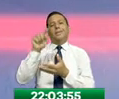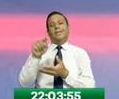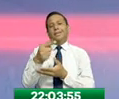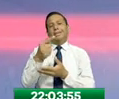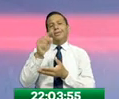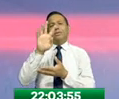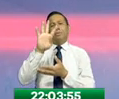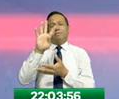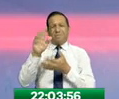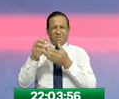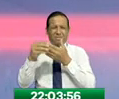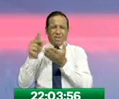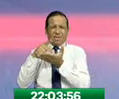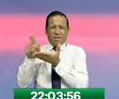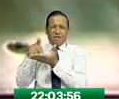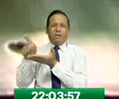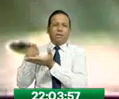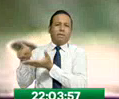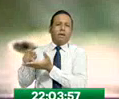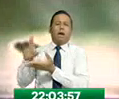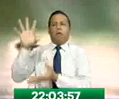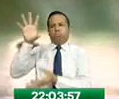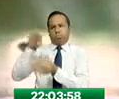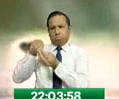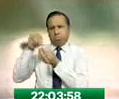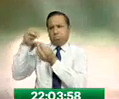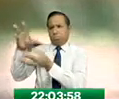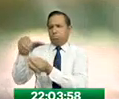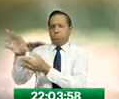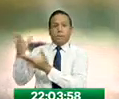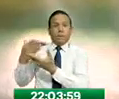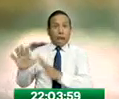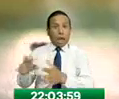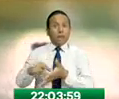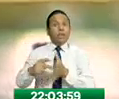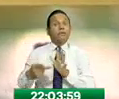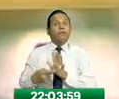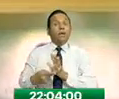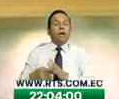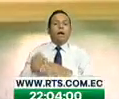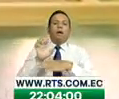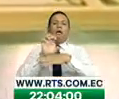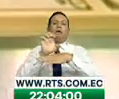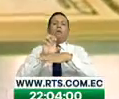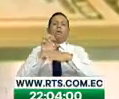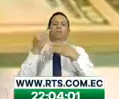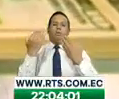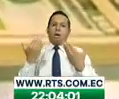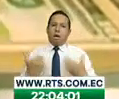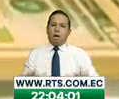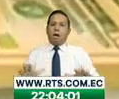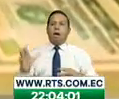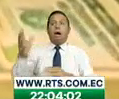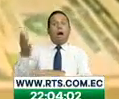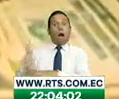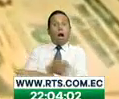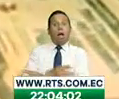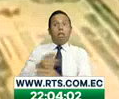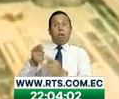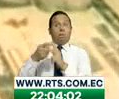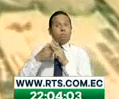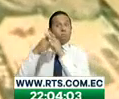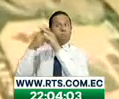$35.9 millones para completar la liquidación. Cancelación que habría servido para que Ecuador pueda recuperar los bonos